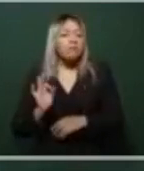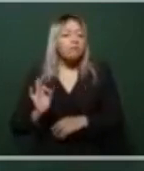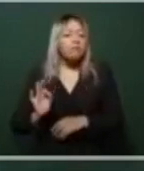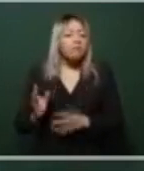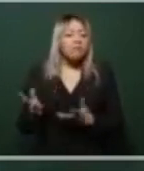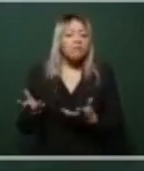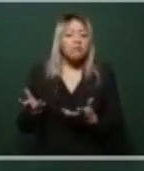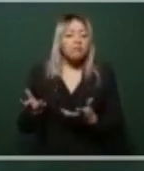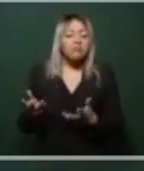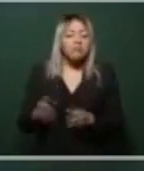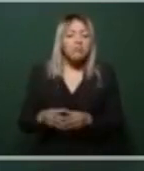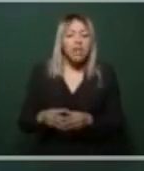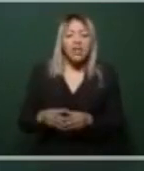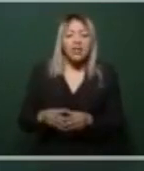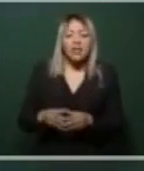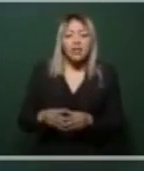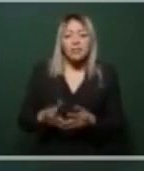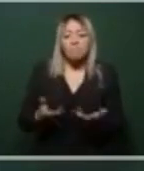este